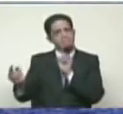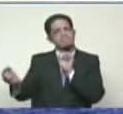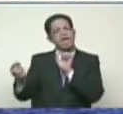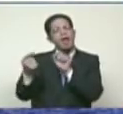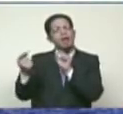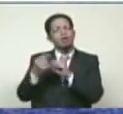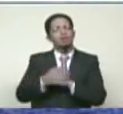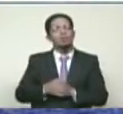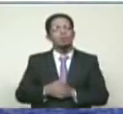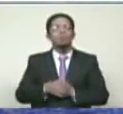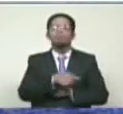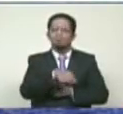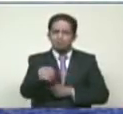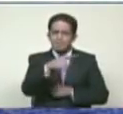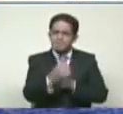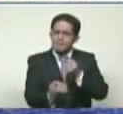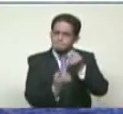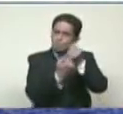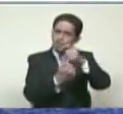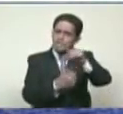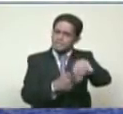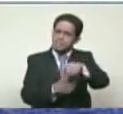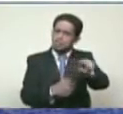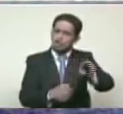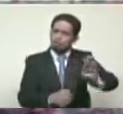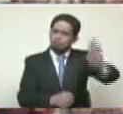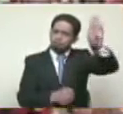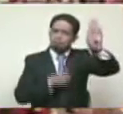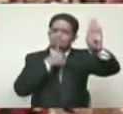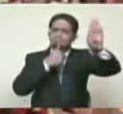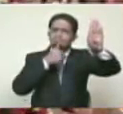Levanten la mano los que me apoyan en el diálogo nacional.